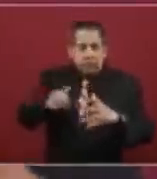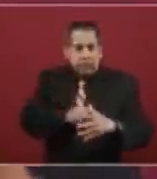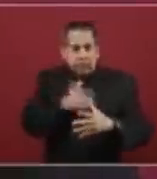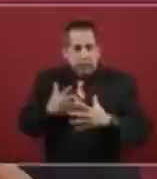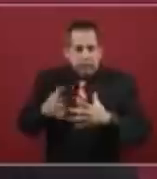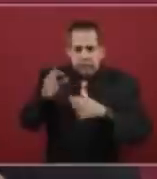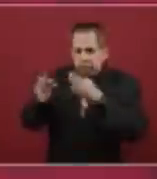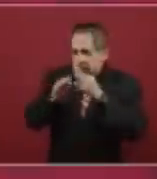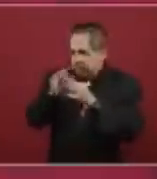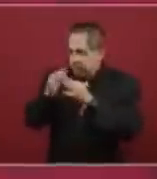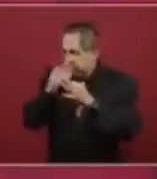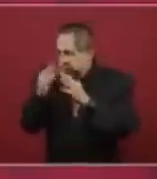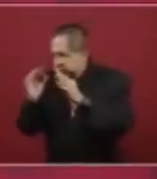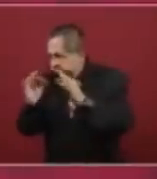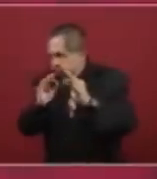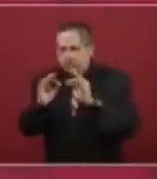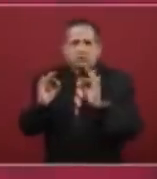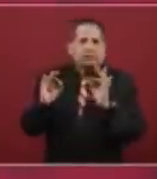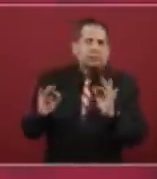todo porque la gente